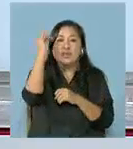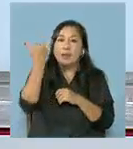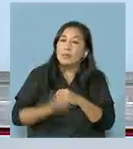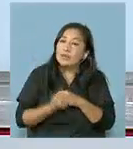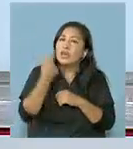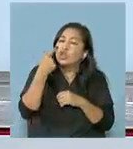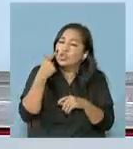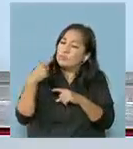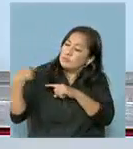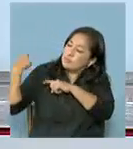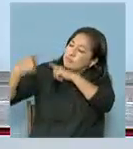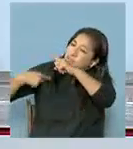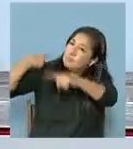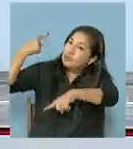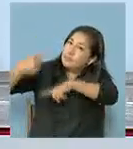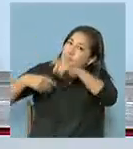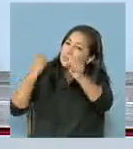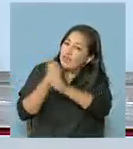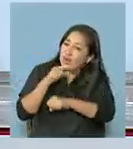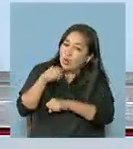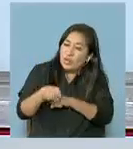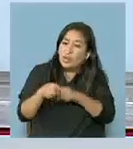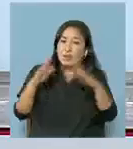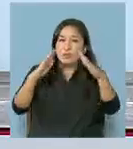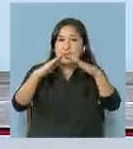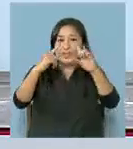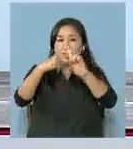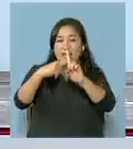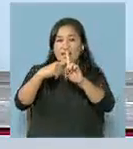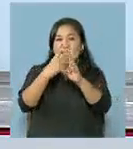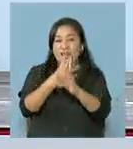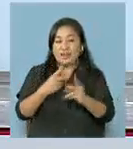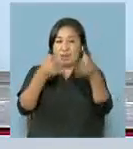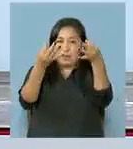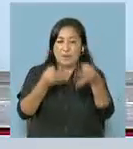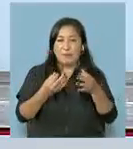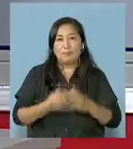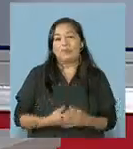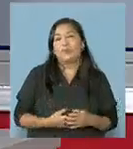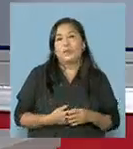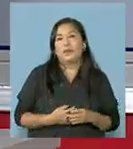de conocer cómo fue el trabajo para llegar a este final tan exitoso.